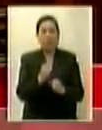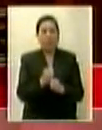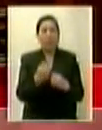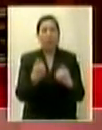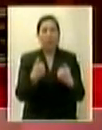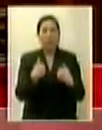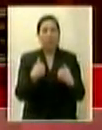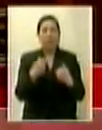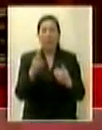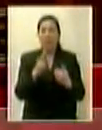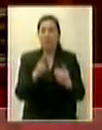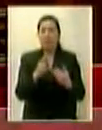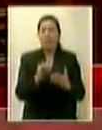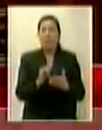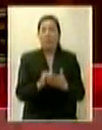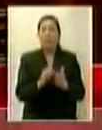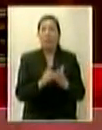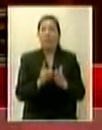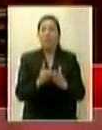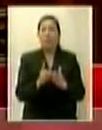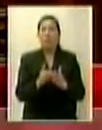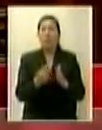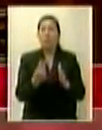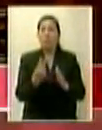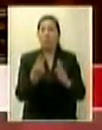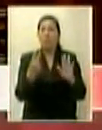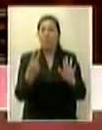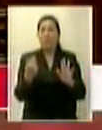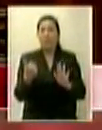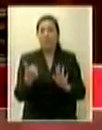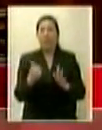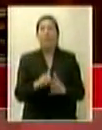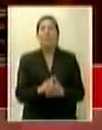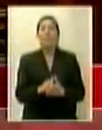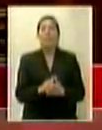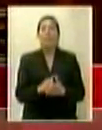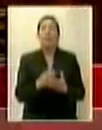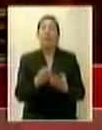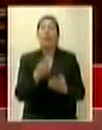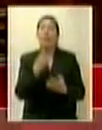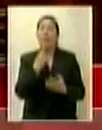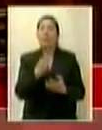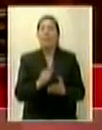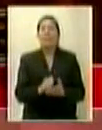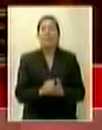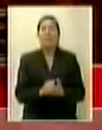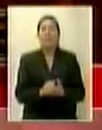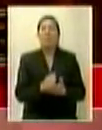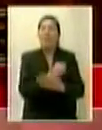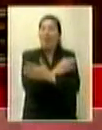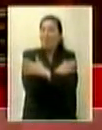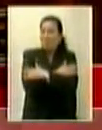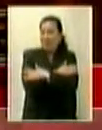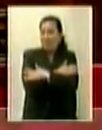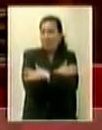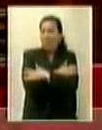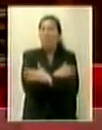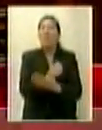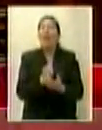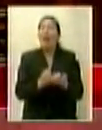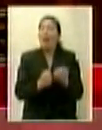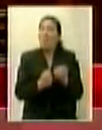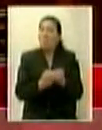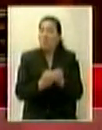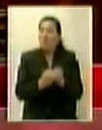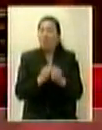que contemple el régimen del decreto legislativo 276. Quiero hacerles llegar mi abrazo solidario y